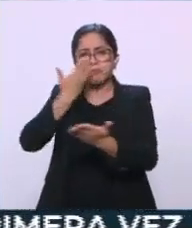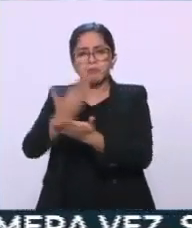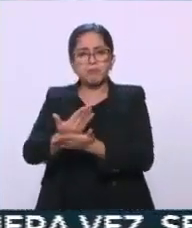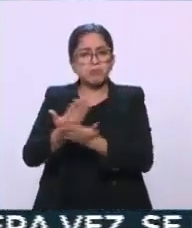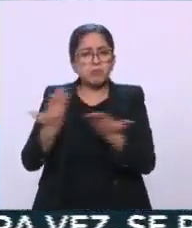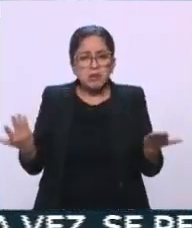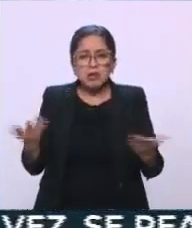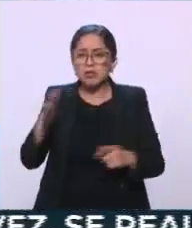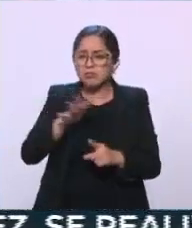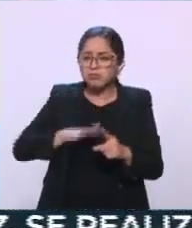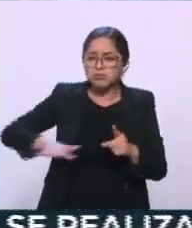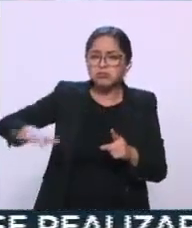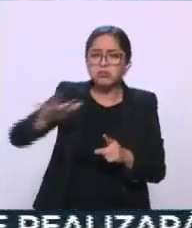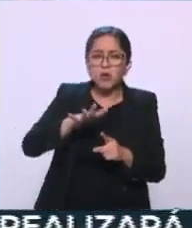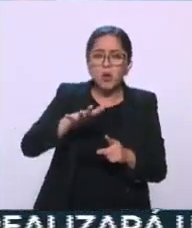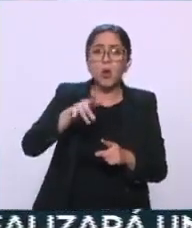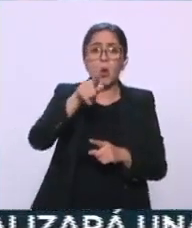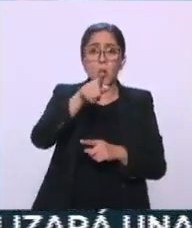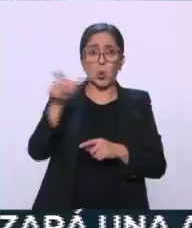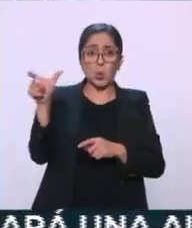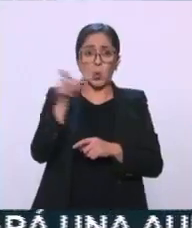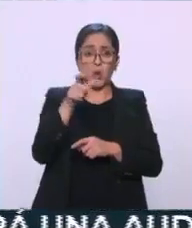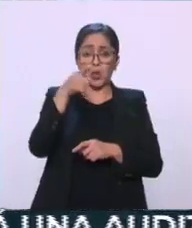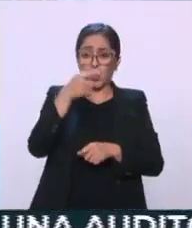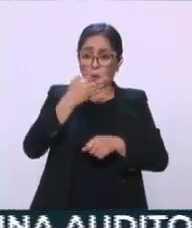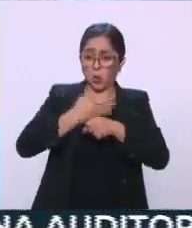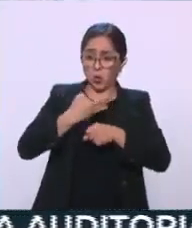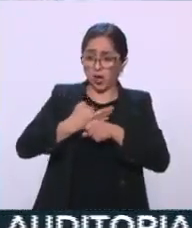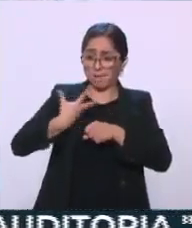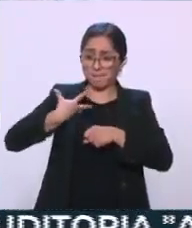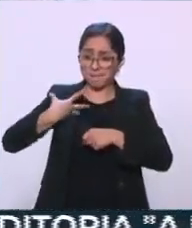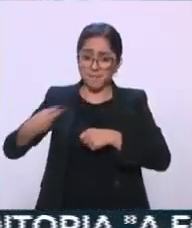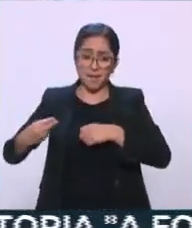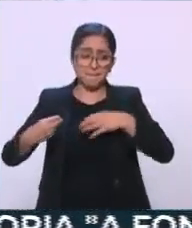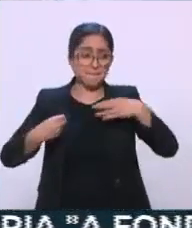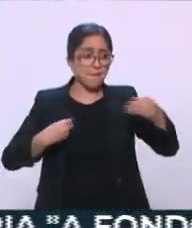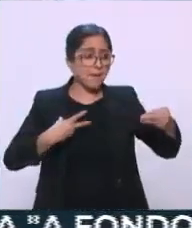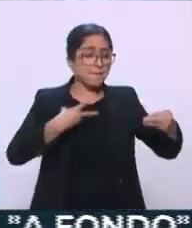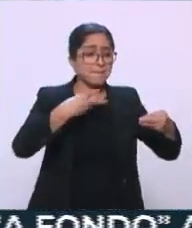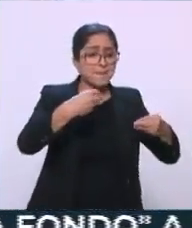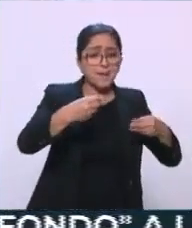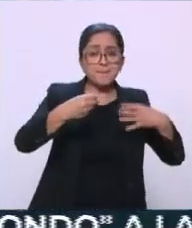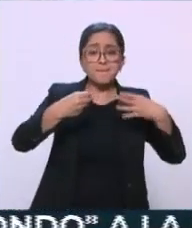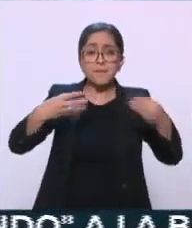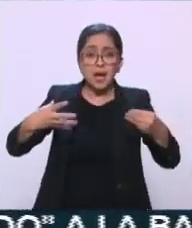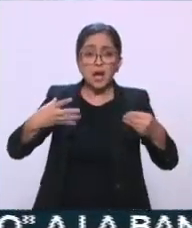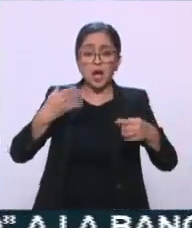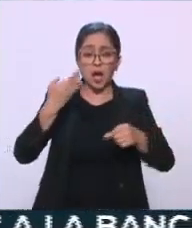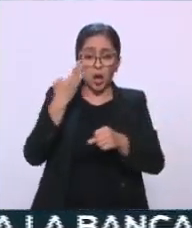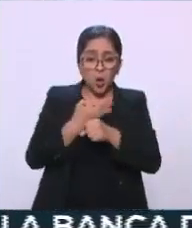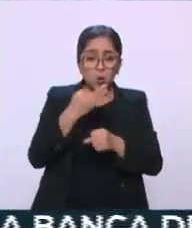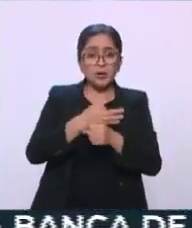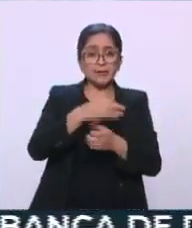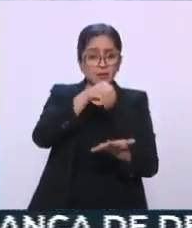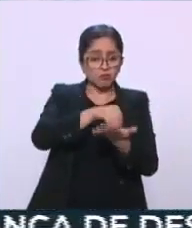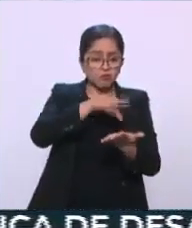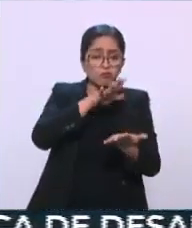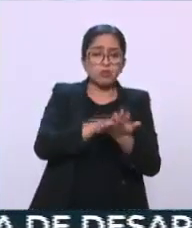recapitalización, que es lo que cuando la pandemia ya abierta se coloca en el centro de la agenda